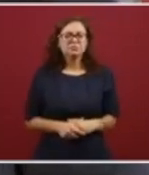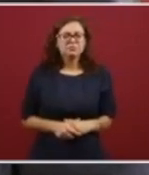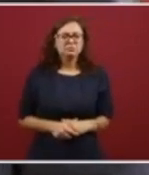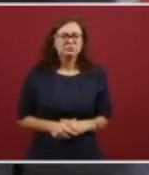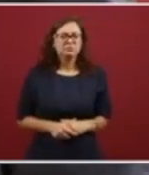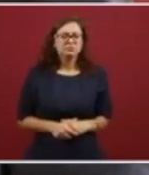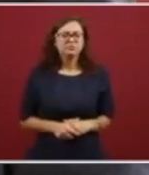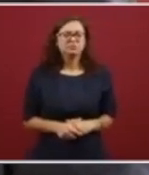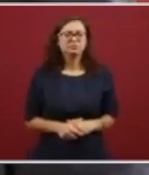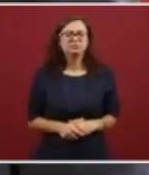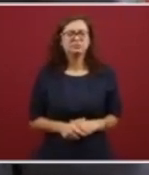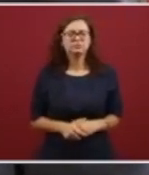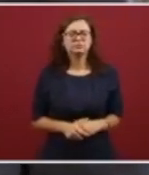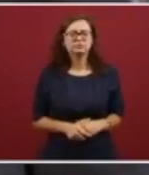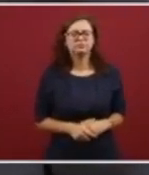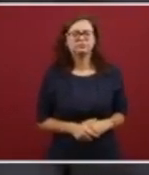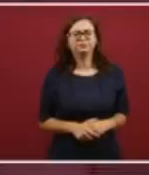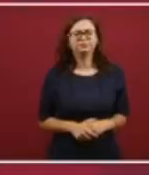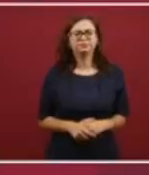Tenemos que, inclusive,